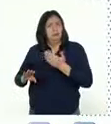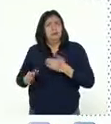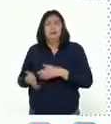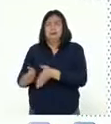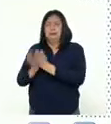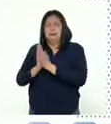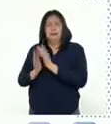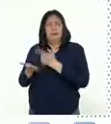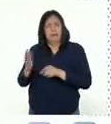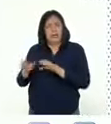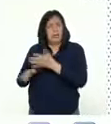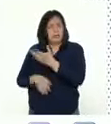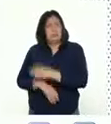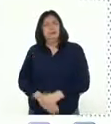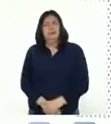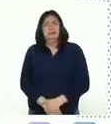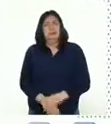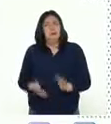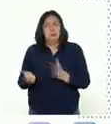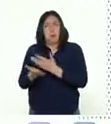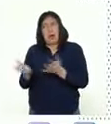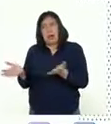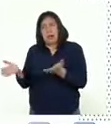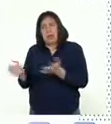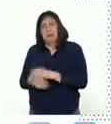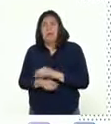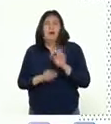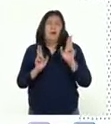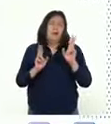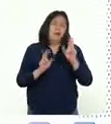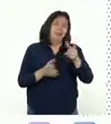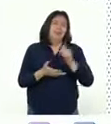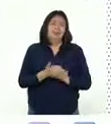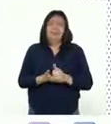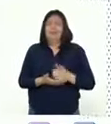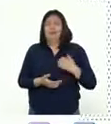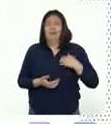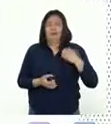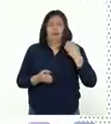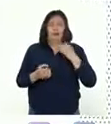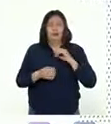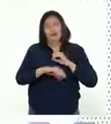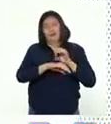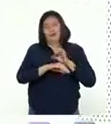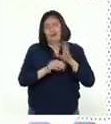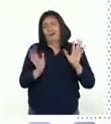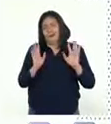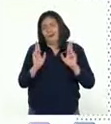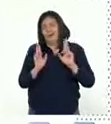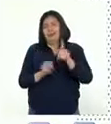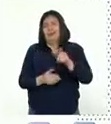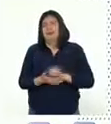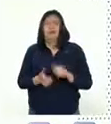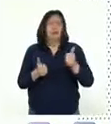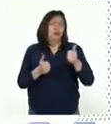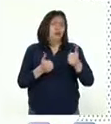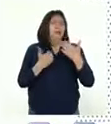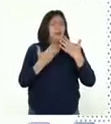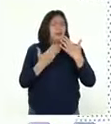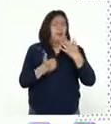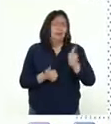les soliciten que hagan uno, si no lo tienen. Espero que te hayan servido nuestras recomendaciones.